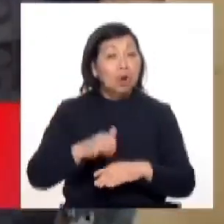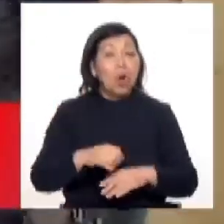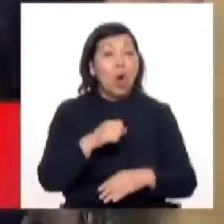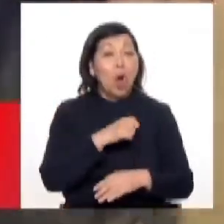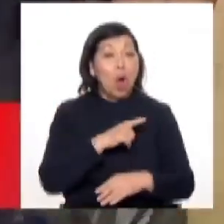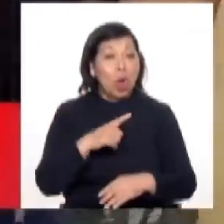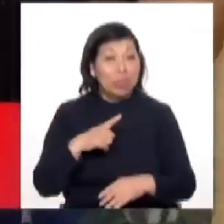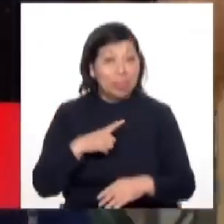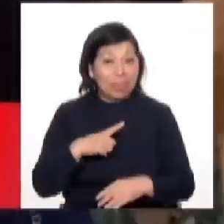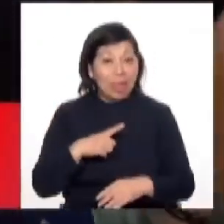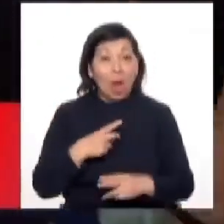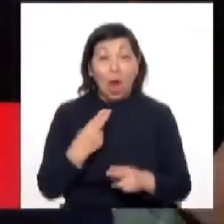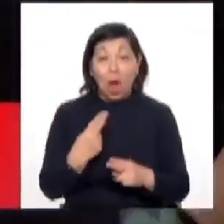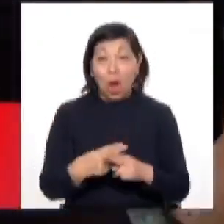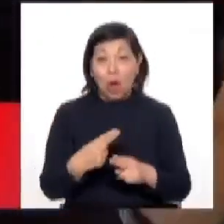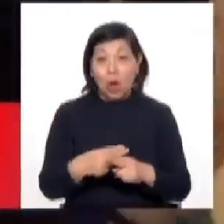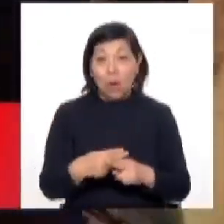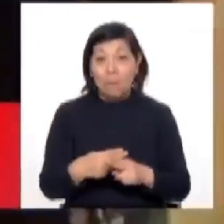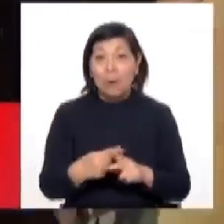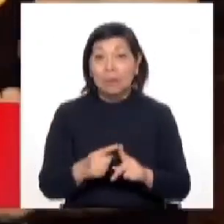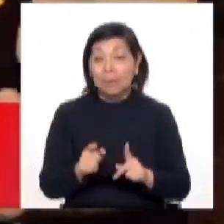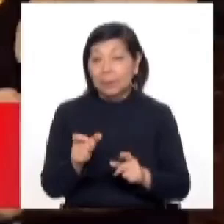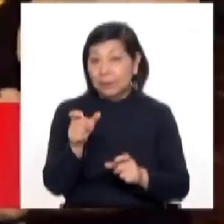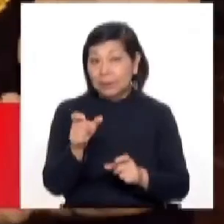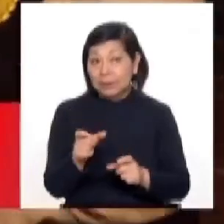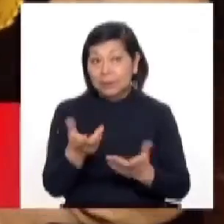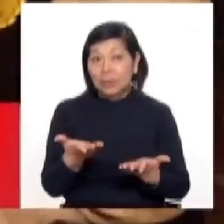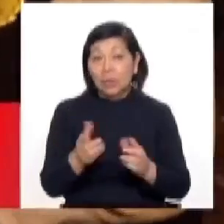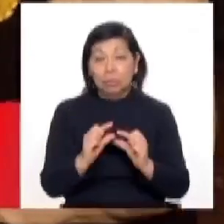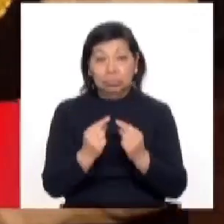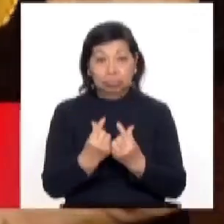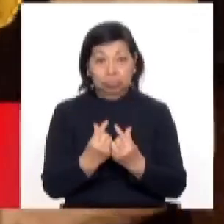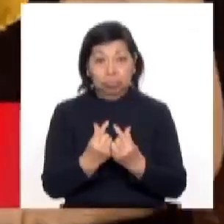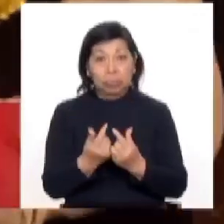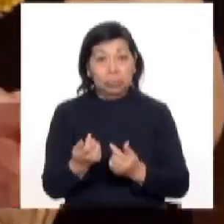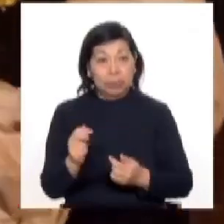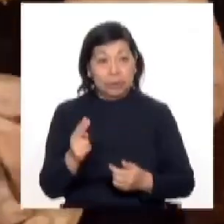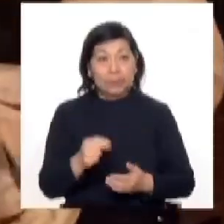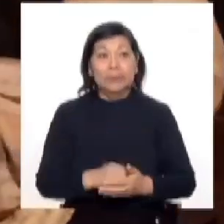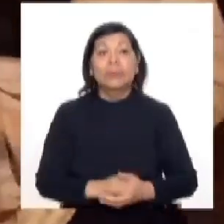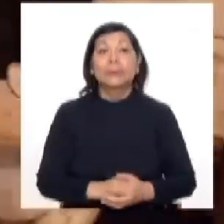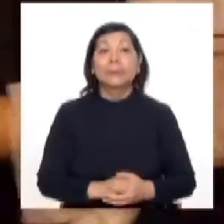al hotel, así como los nombres de los presuntos miembros de la organización criminal.